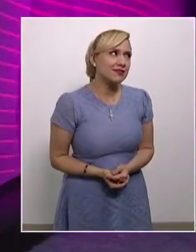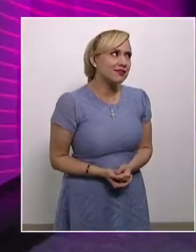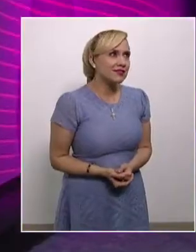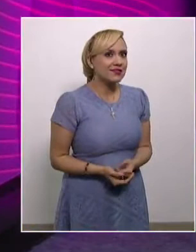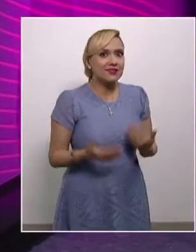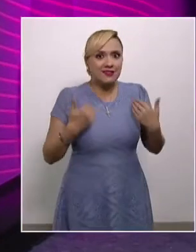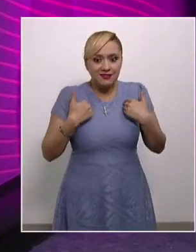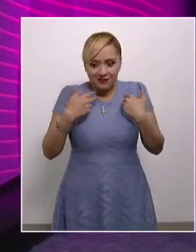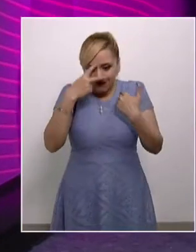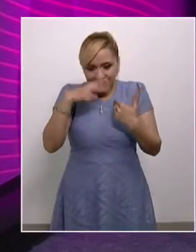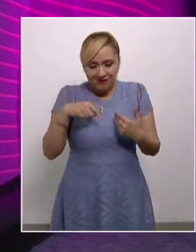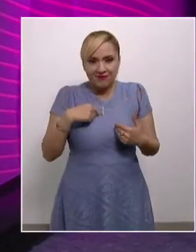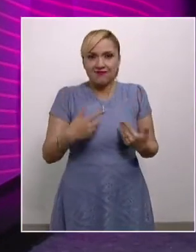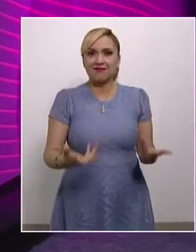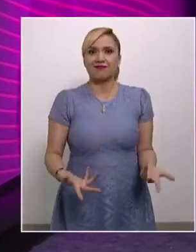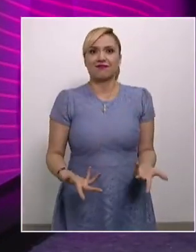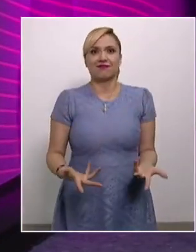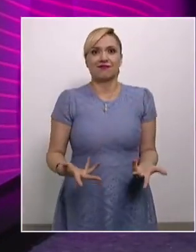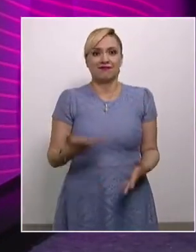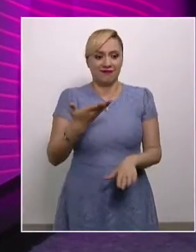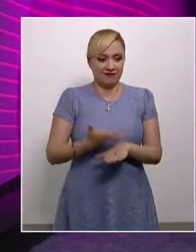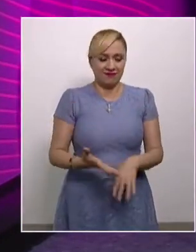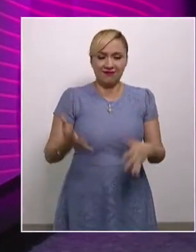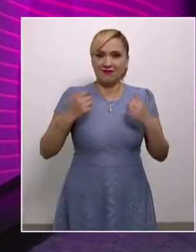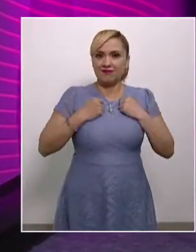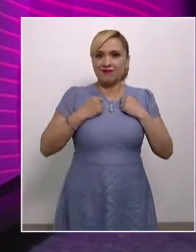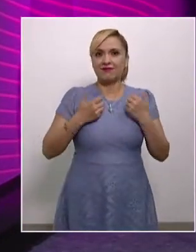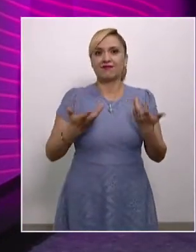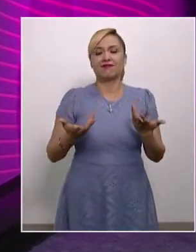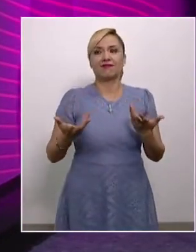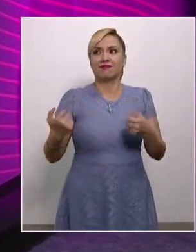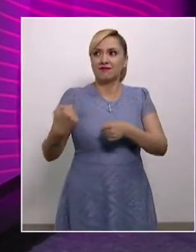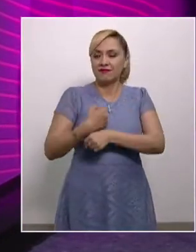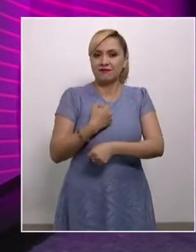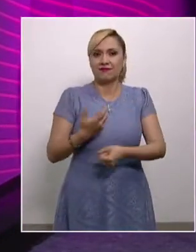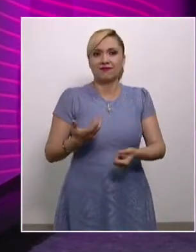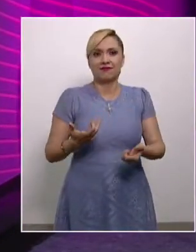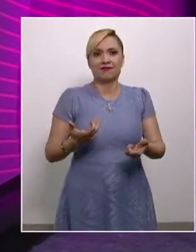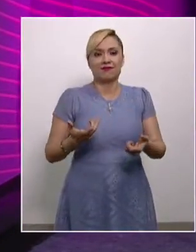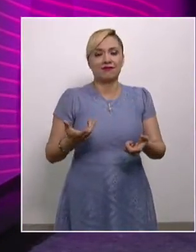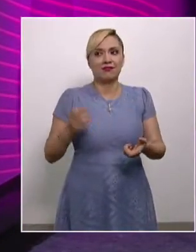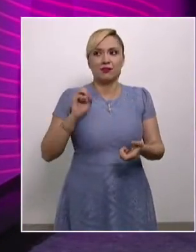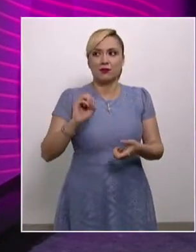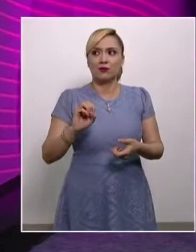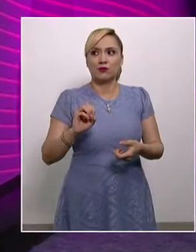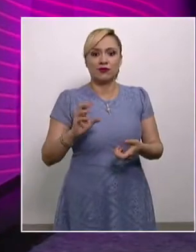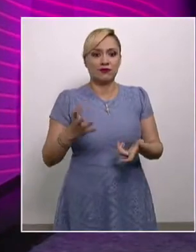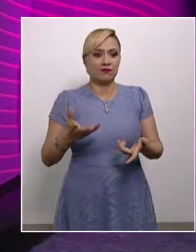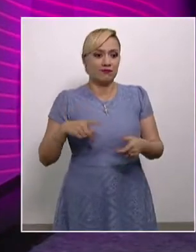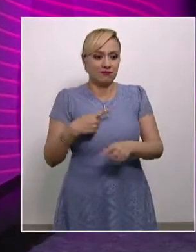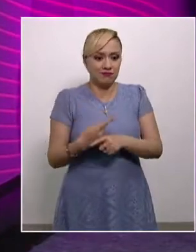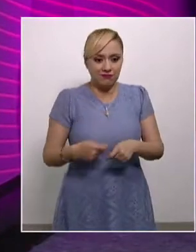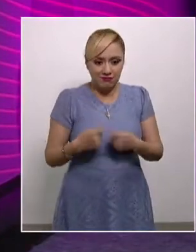como mexicanos a vivir temas de violencia a nivel de torturas o a nivel de